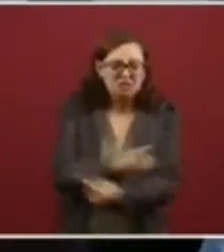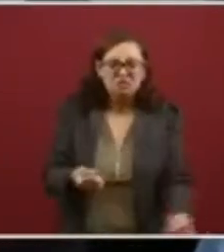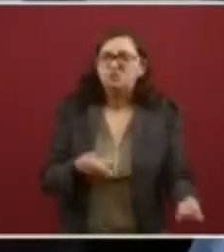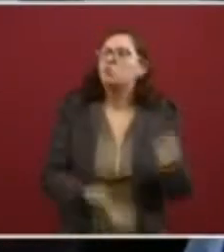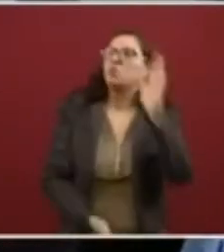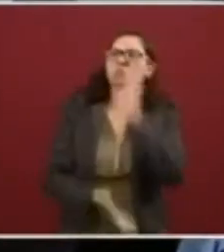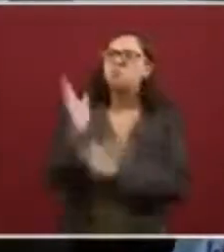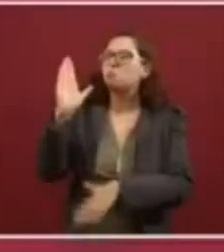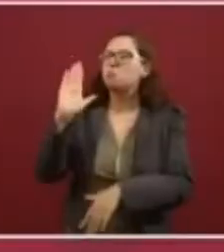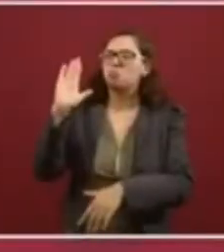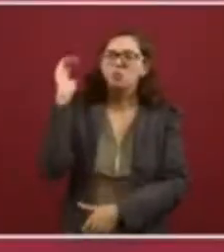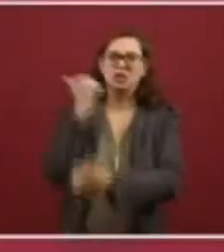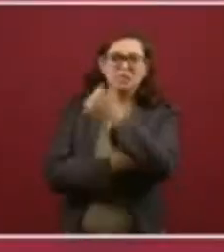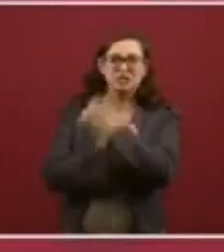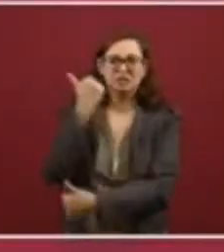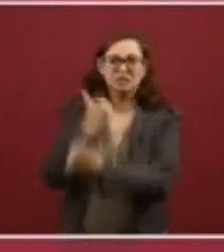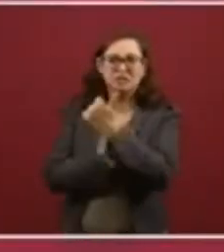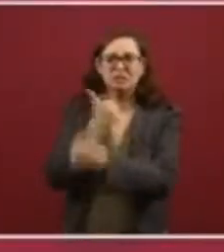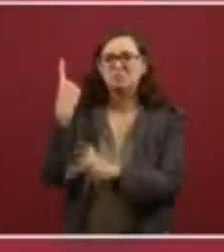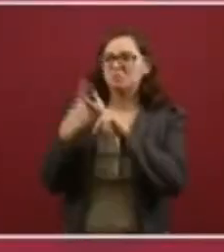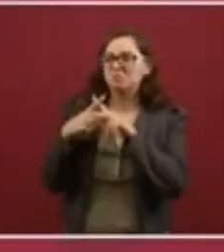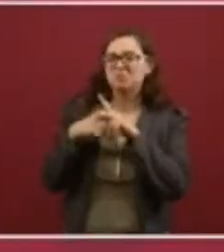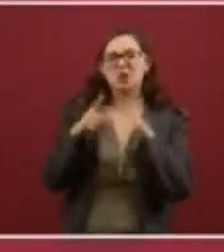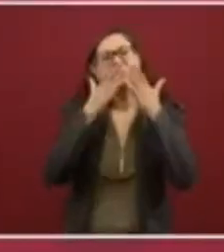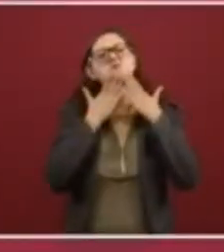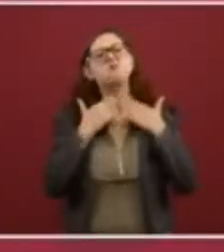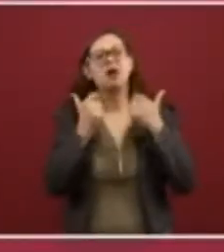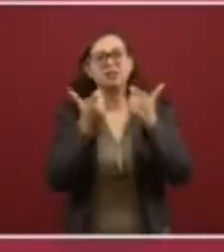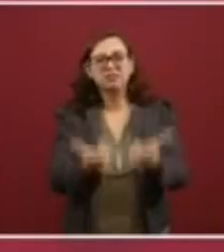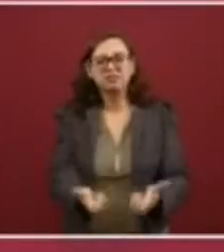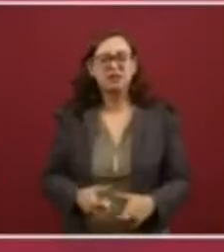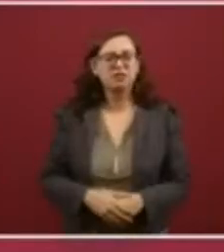concursos de matemáticas.